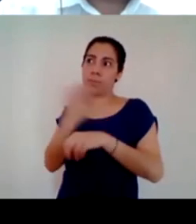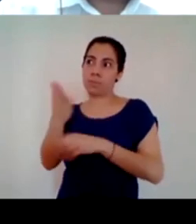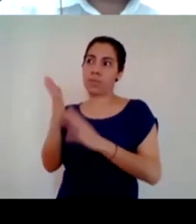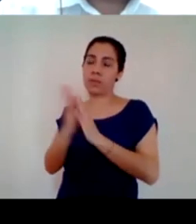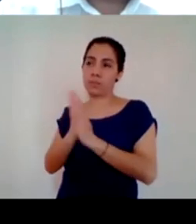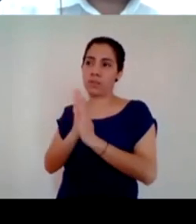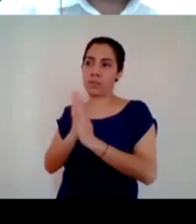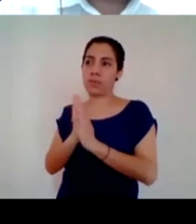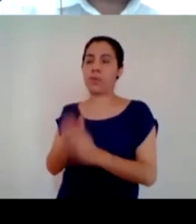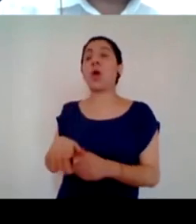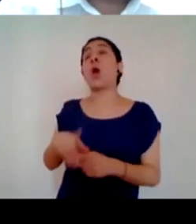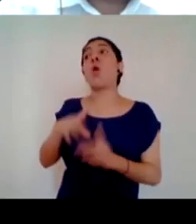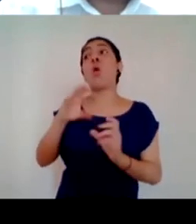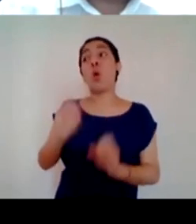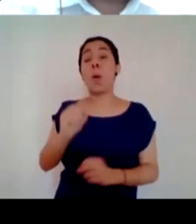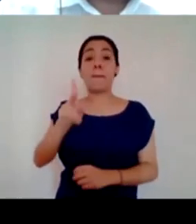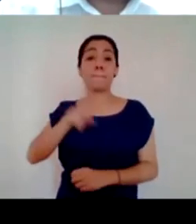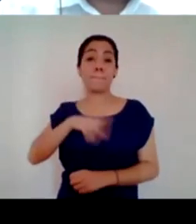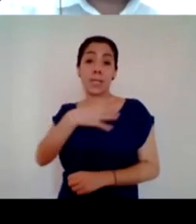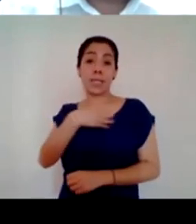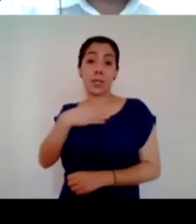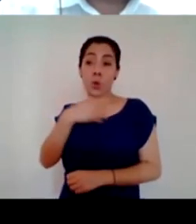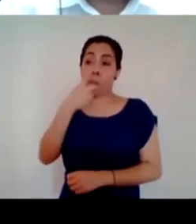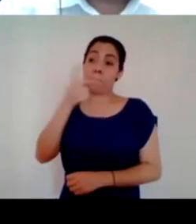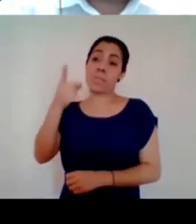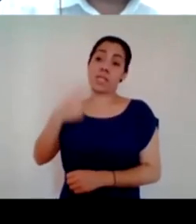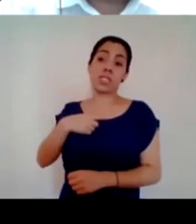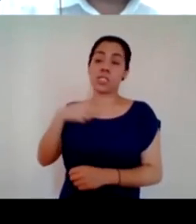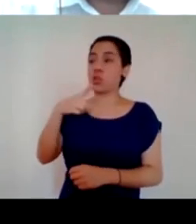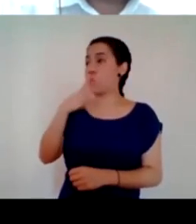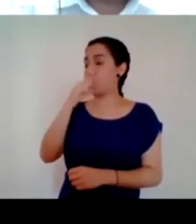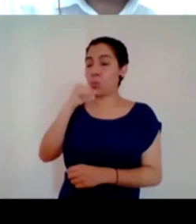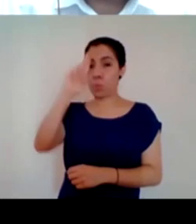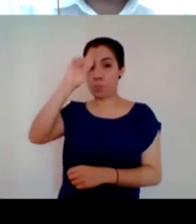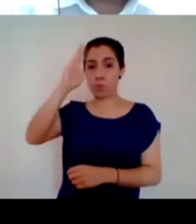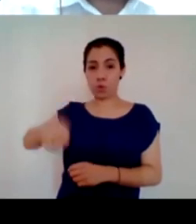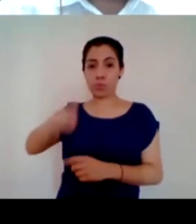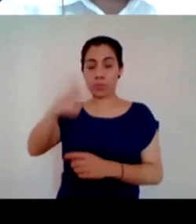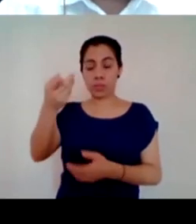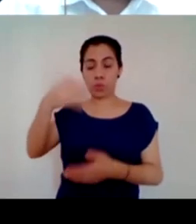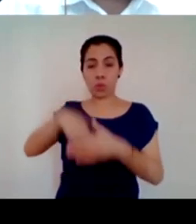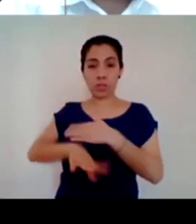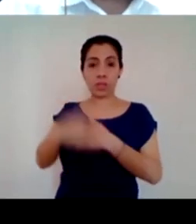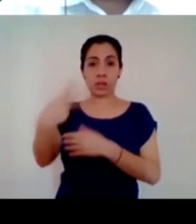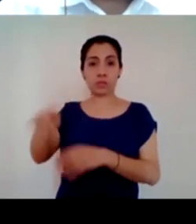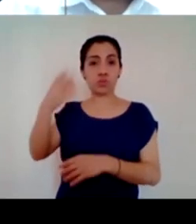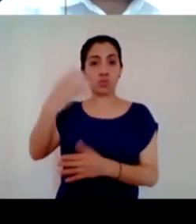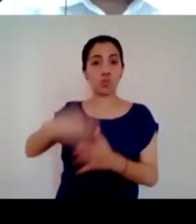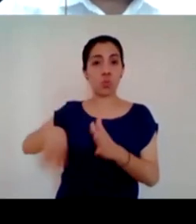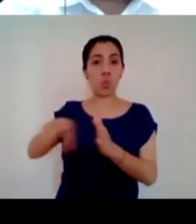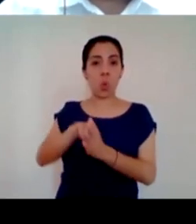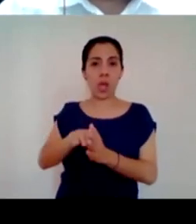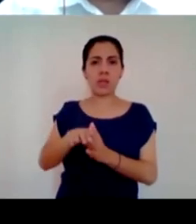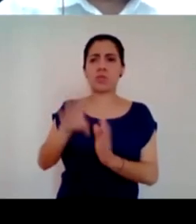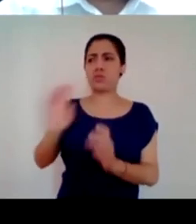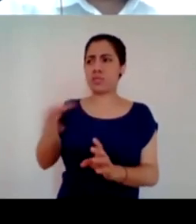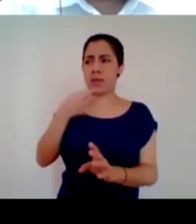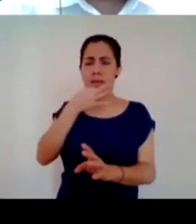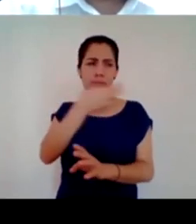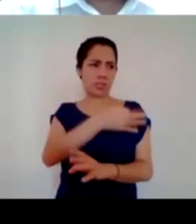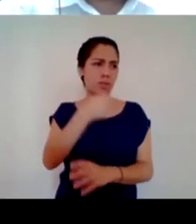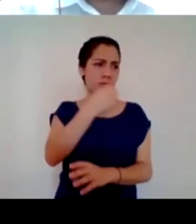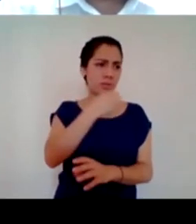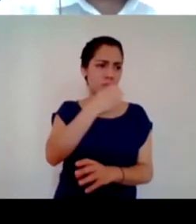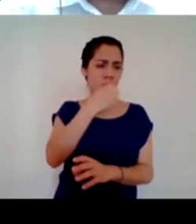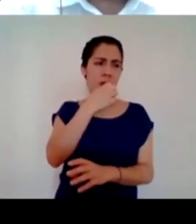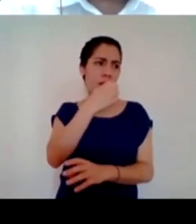marihuana todo el día, huele a inhalantes todo el día y está encerrado en su cuarto 24 al día. Ya te avisaron de la escuela que no está participando en la escuela y